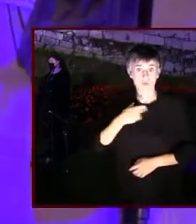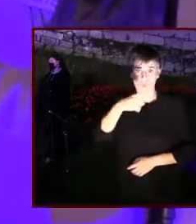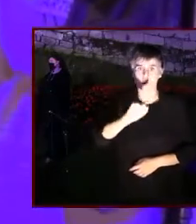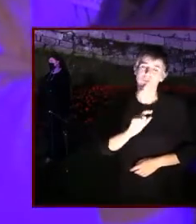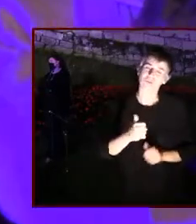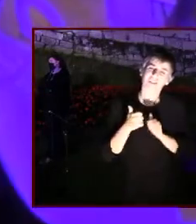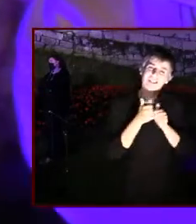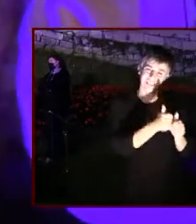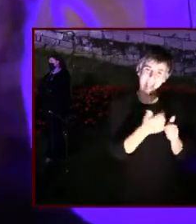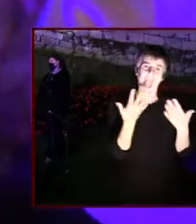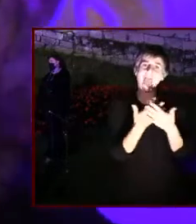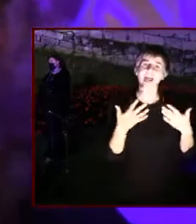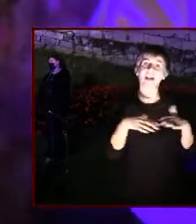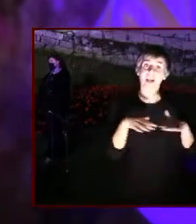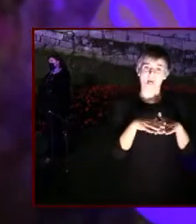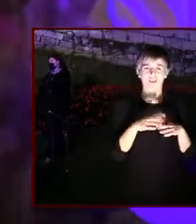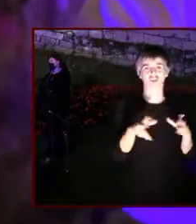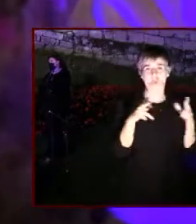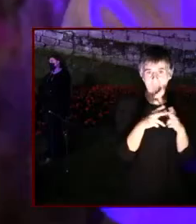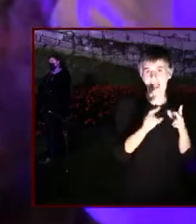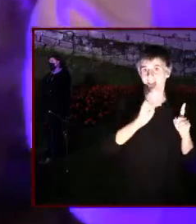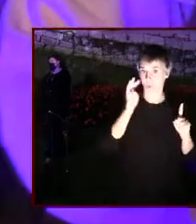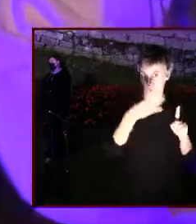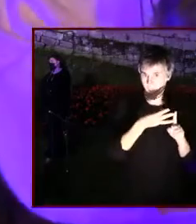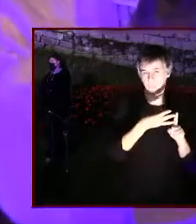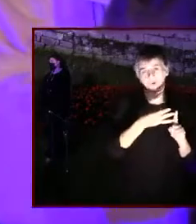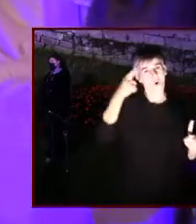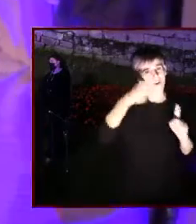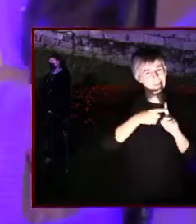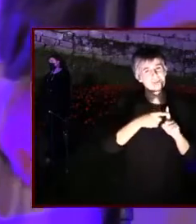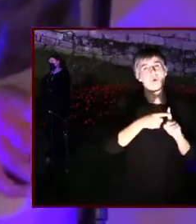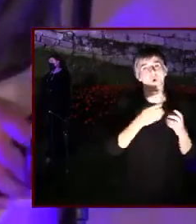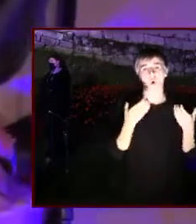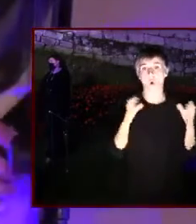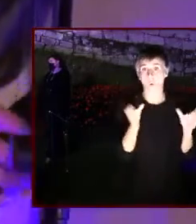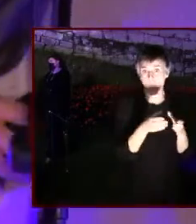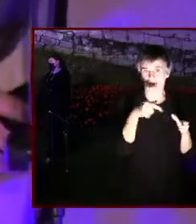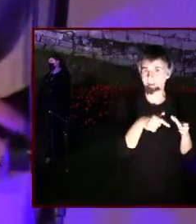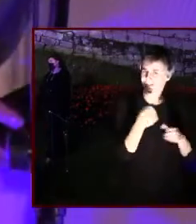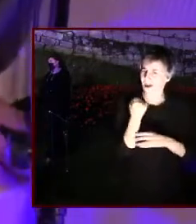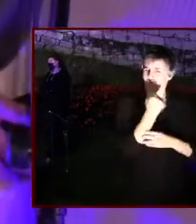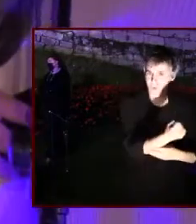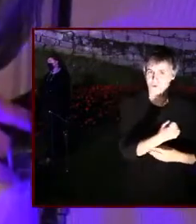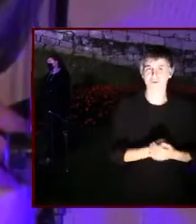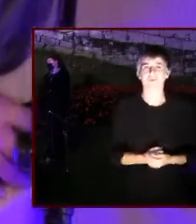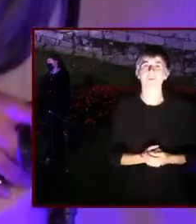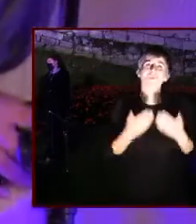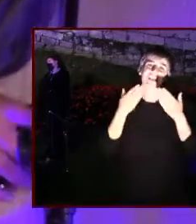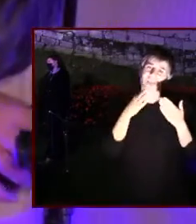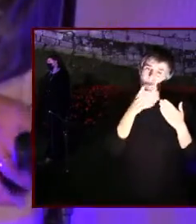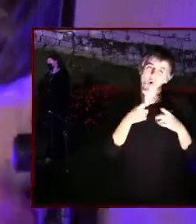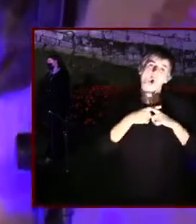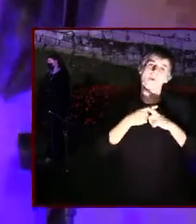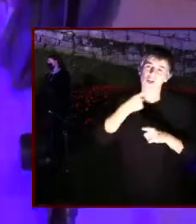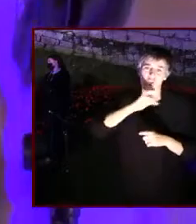web para seguir reforzando toda esta comunidade. Moitas grazas por compartir connosco este ano e